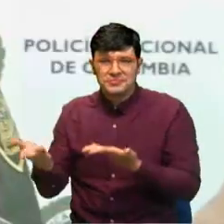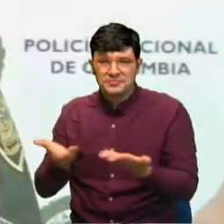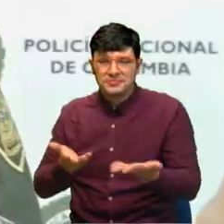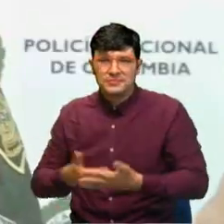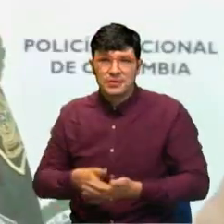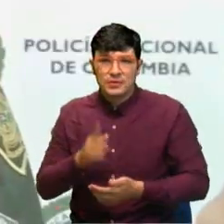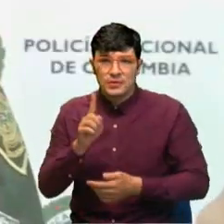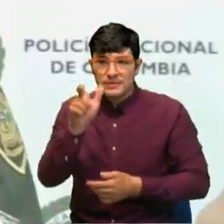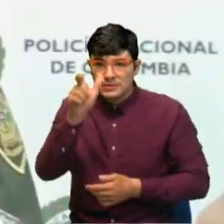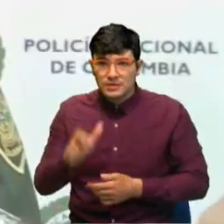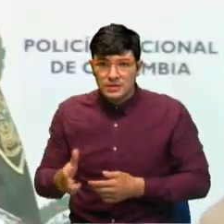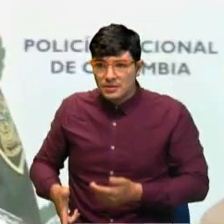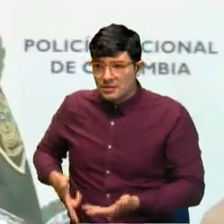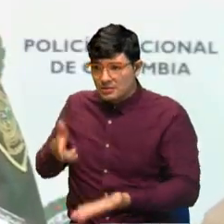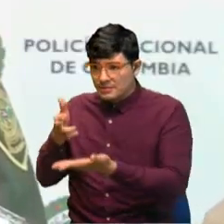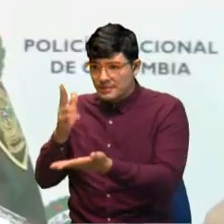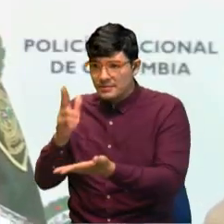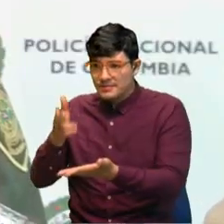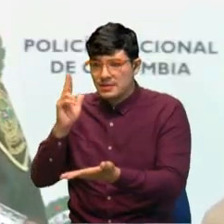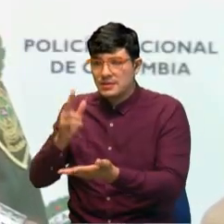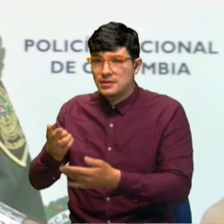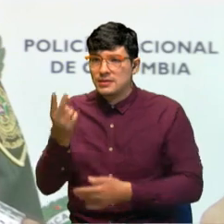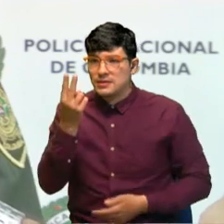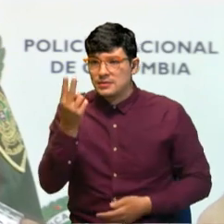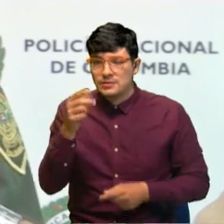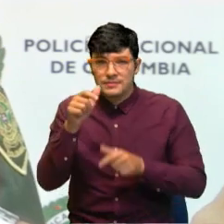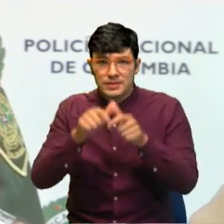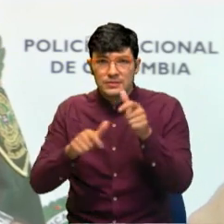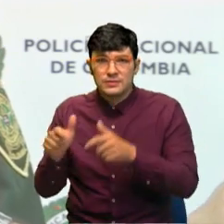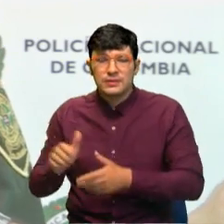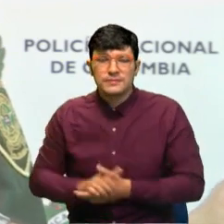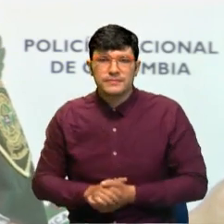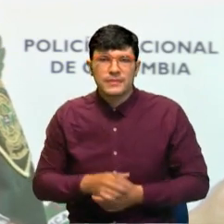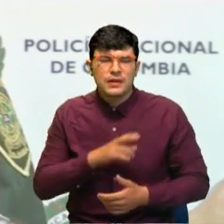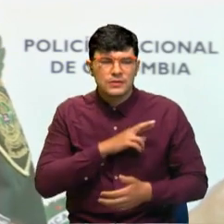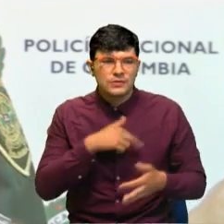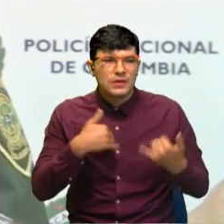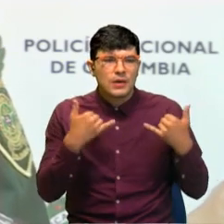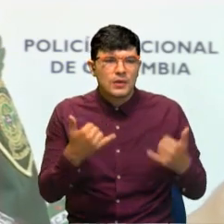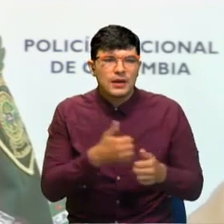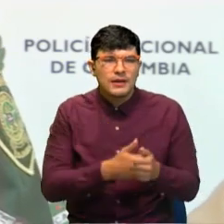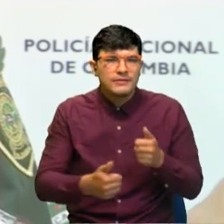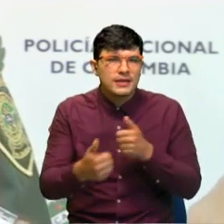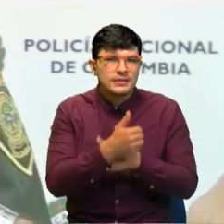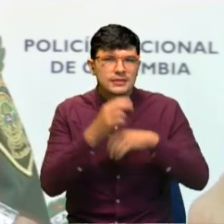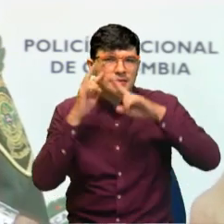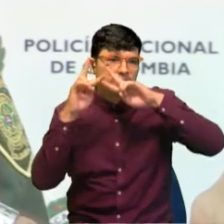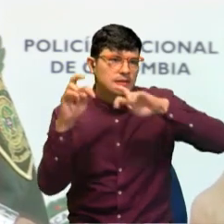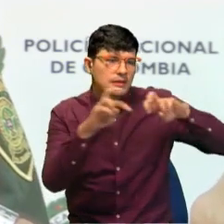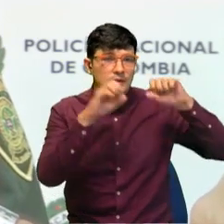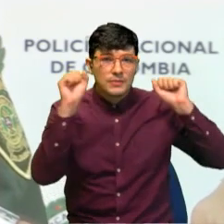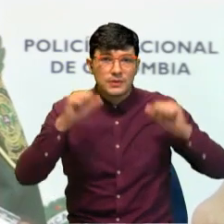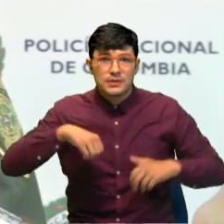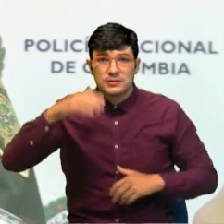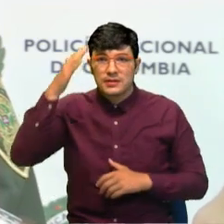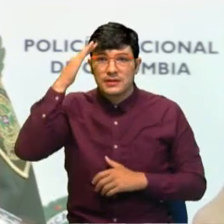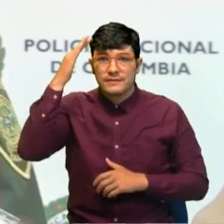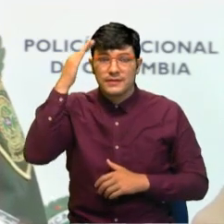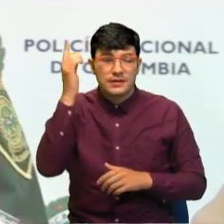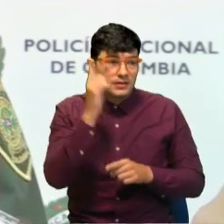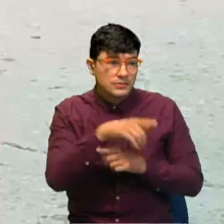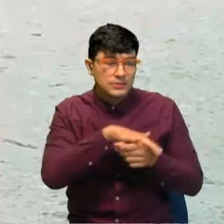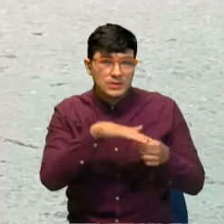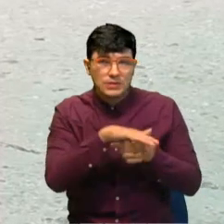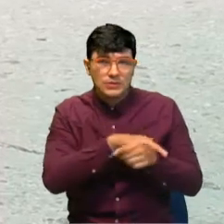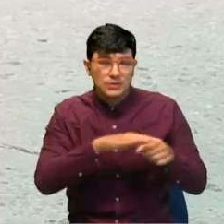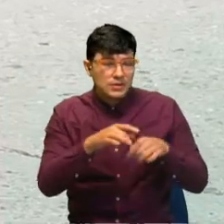impacta sobre dos personas y avanzamos en la investigación para poder esclarecer y que no estos hechos no queden en la